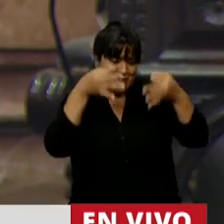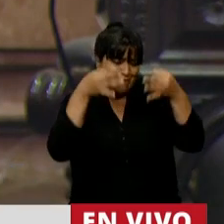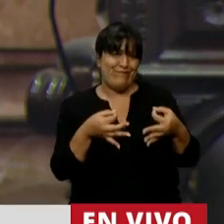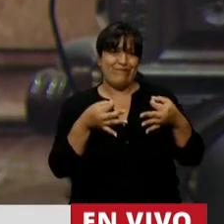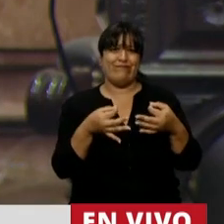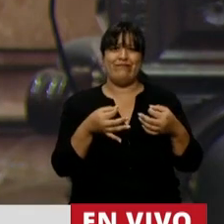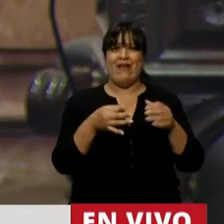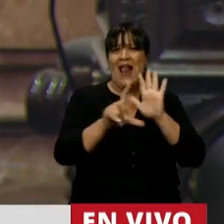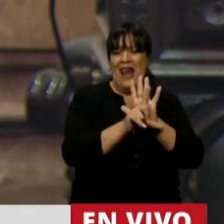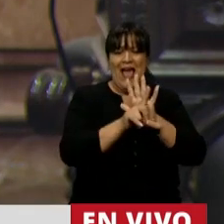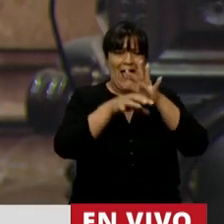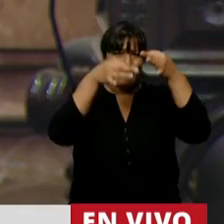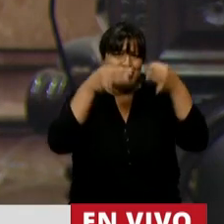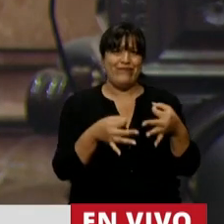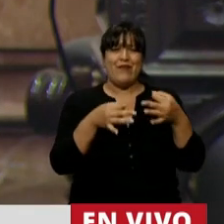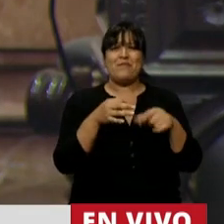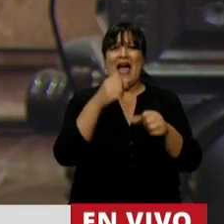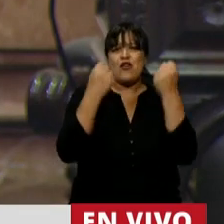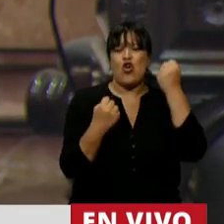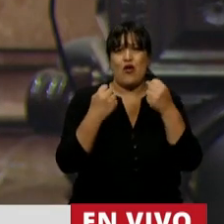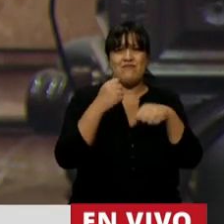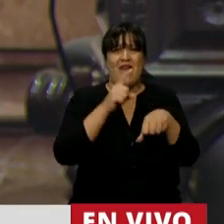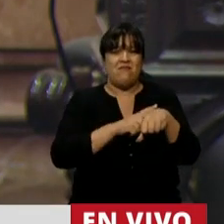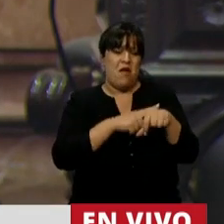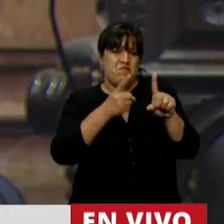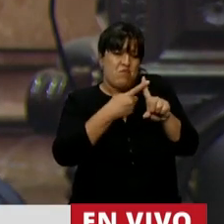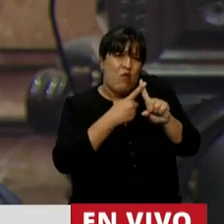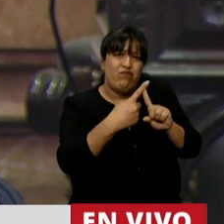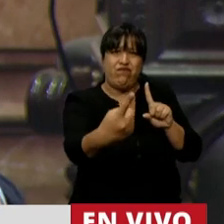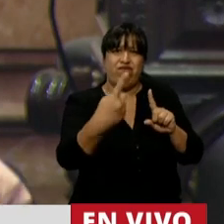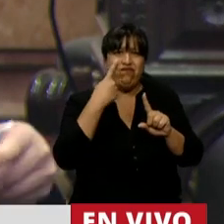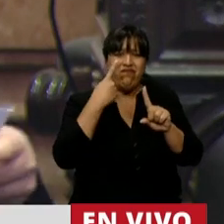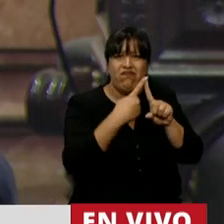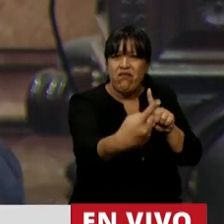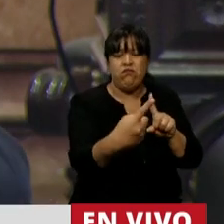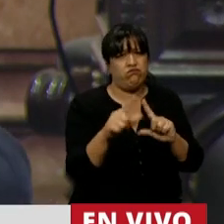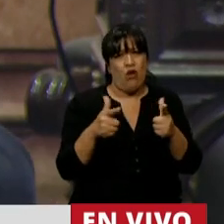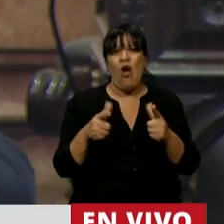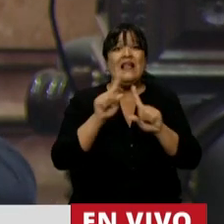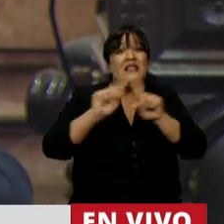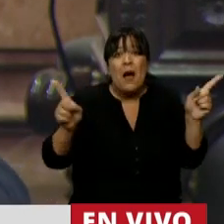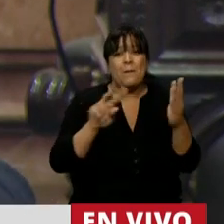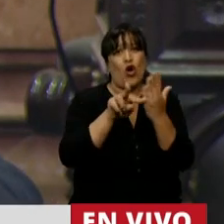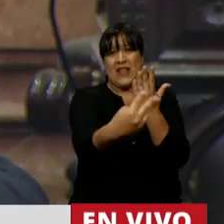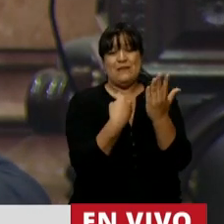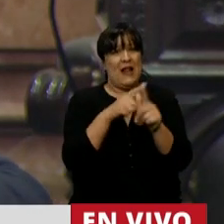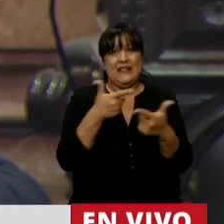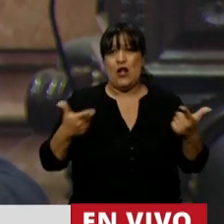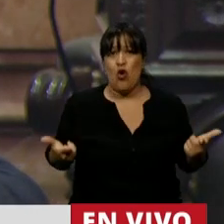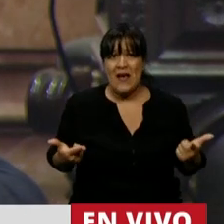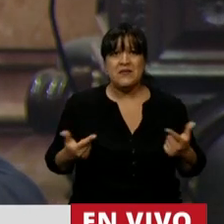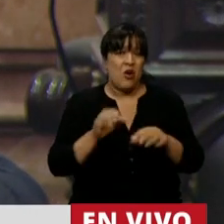ni jurídica, ni sustentabilidad económica, pero tampoco es transparente, porque nadie, salvo el funcionario de turno,